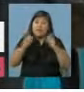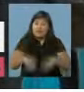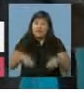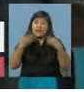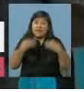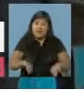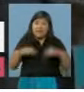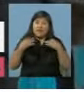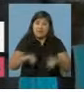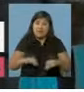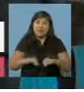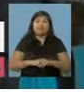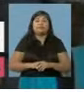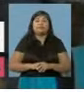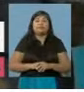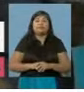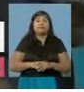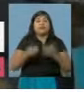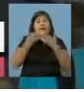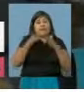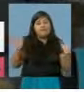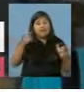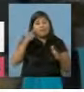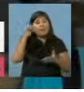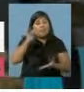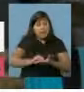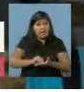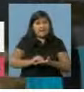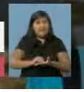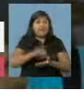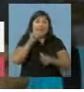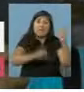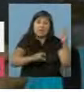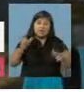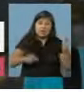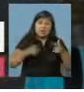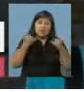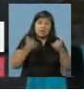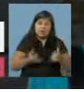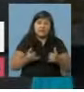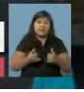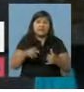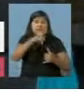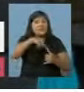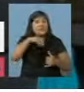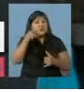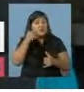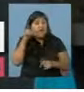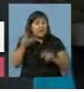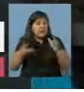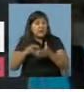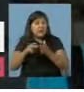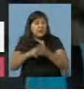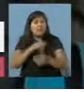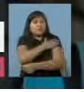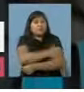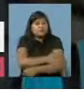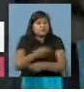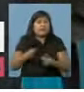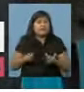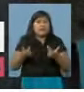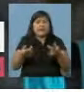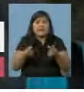a abrir más a la gente, a los que realmente están con el problema, que no saben si llegan a fin de mes. Y es cierto lo que